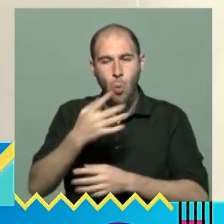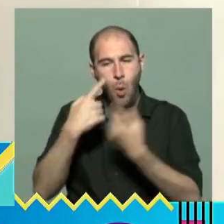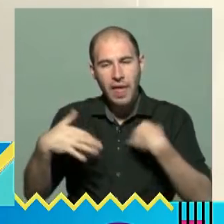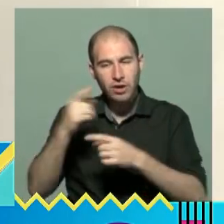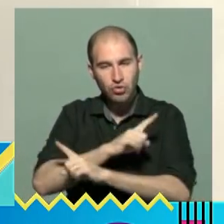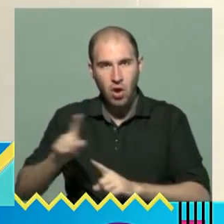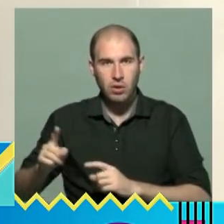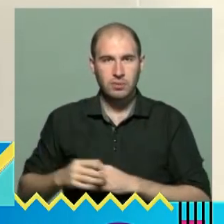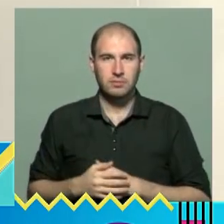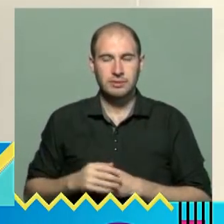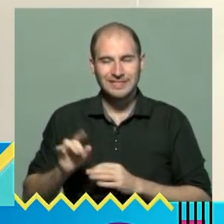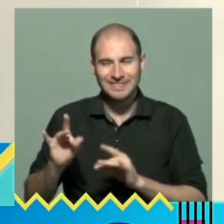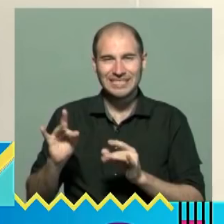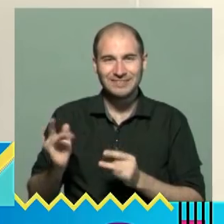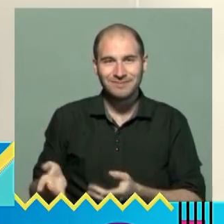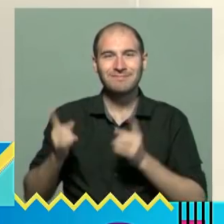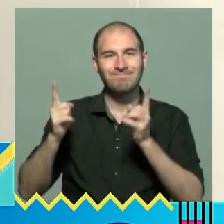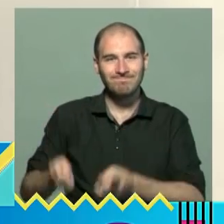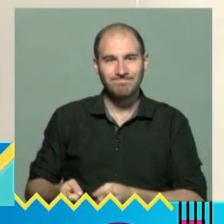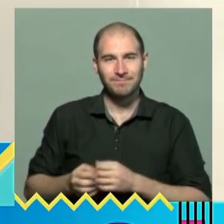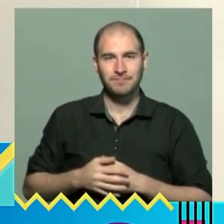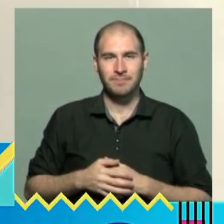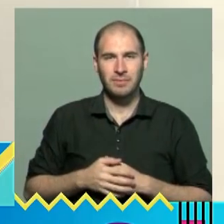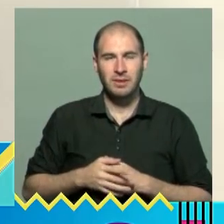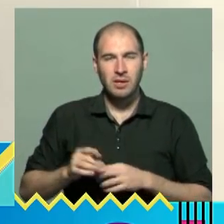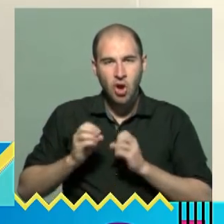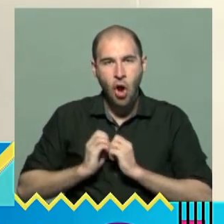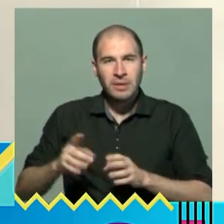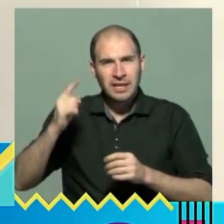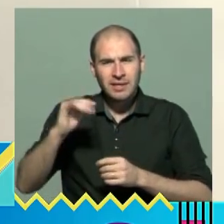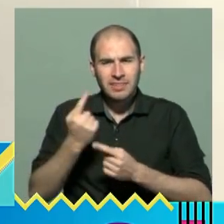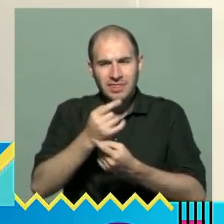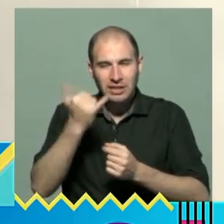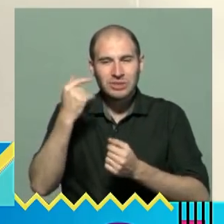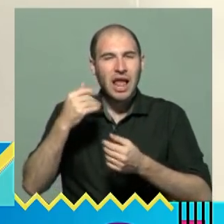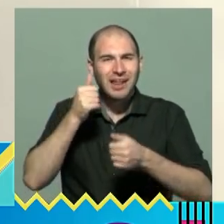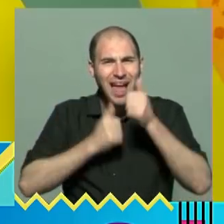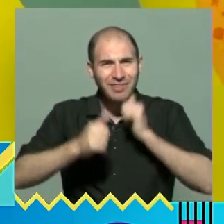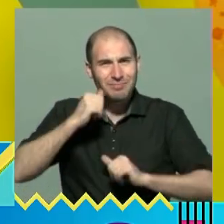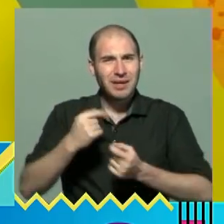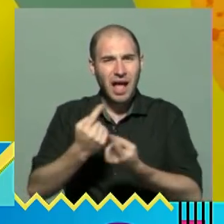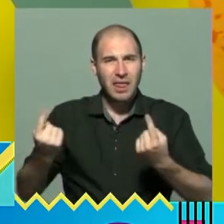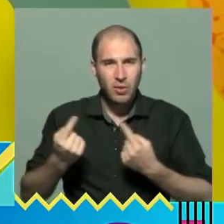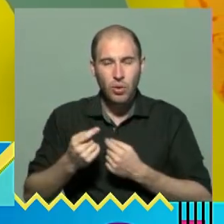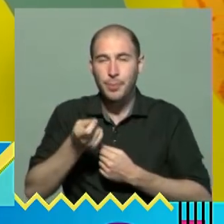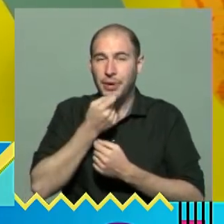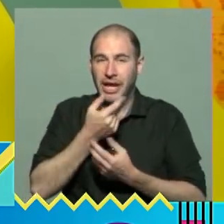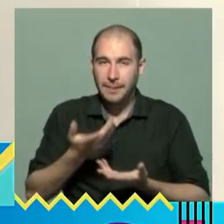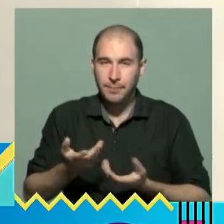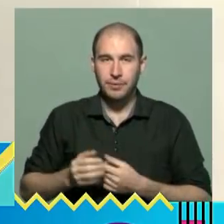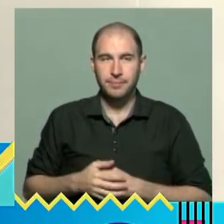cuidarnos, entonces es muy difícil también empezar a tener conciencia del daño que podemos hacer en el caso de